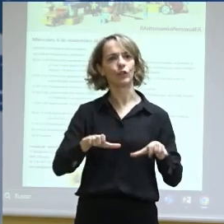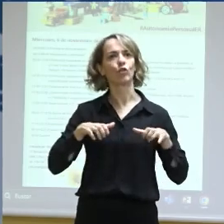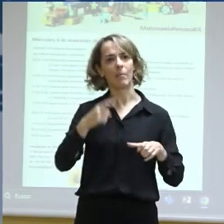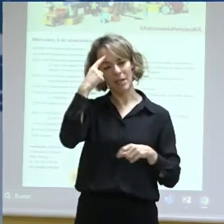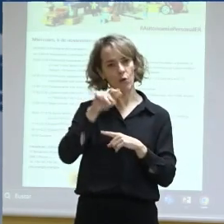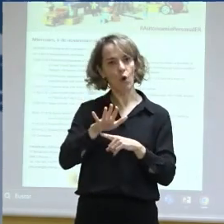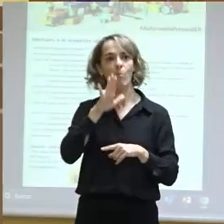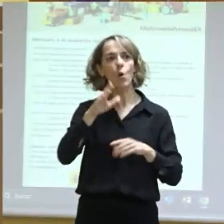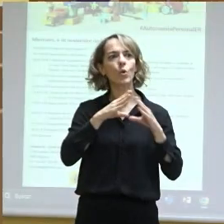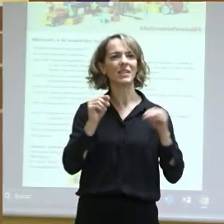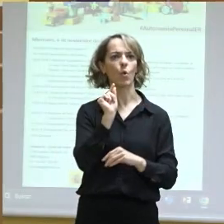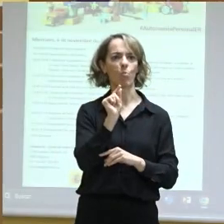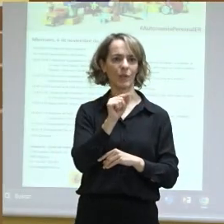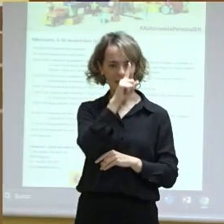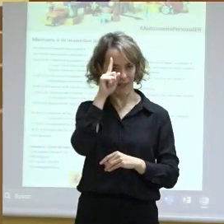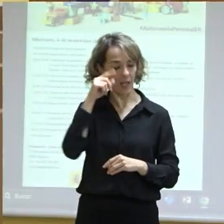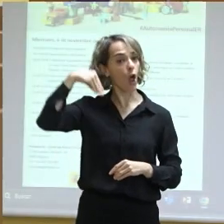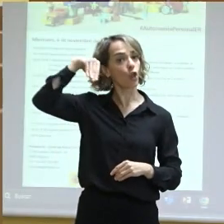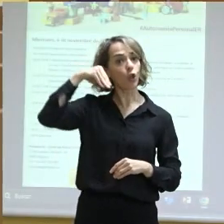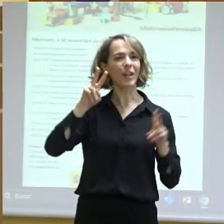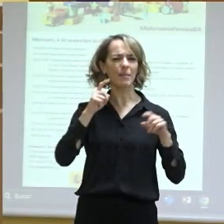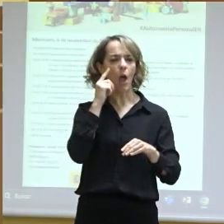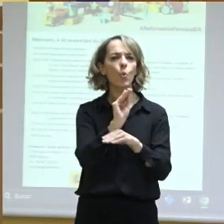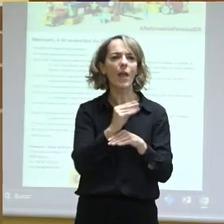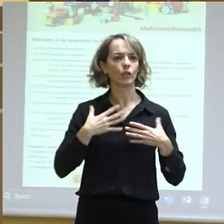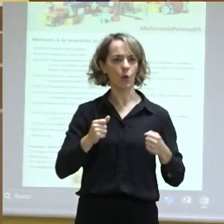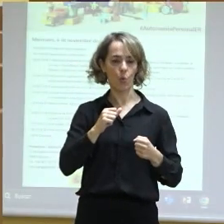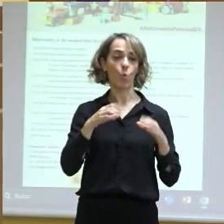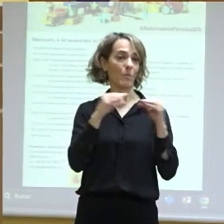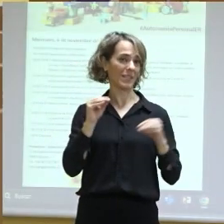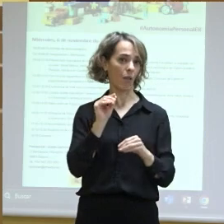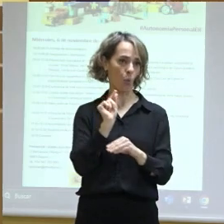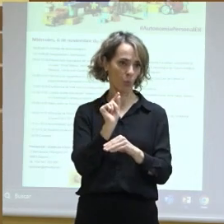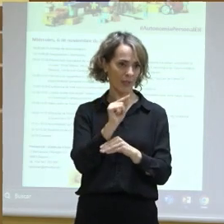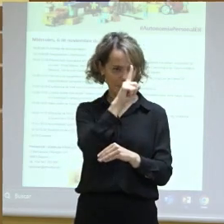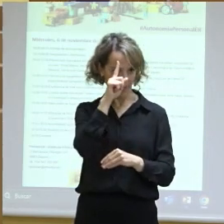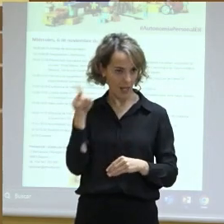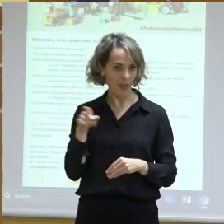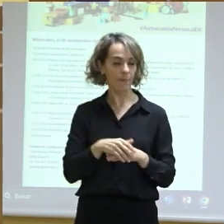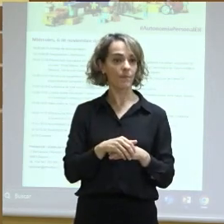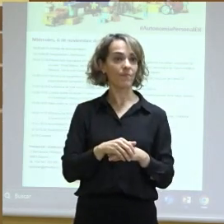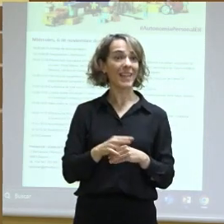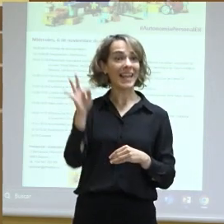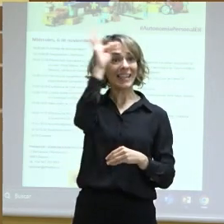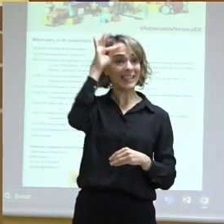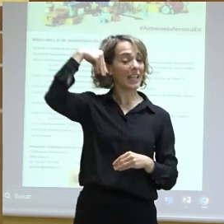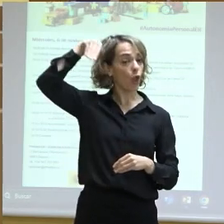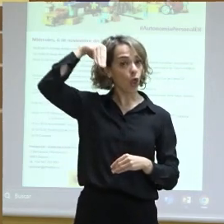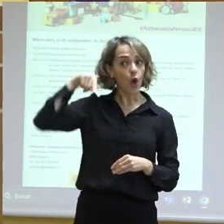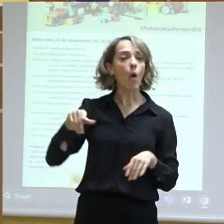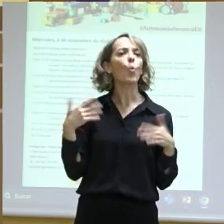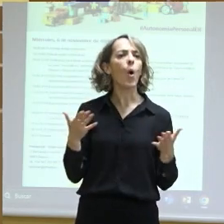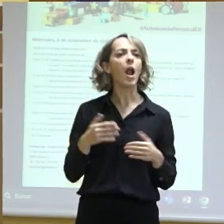Universidad Complutense. Doctora en cuidados en salud por la Universidad Complutense. Su tesis doctoral ha